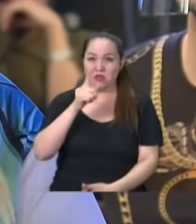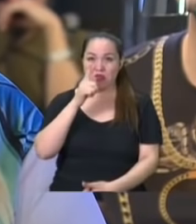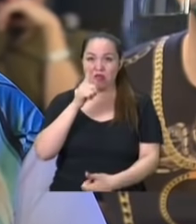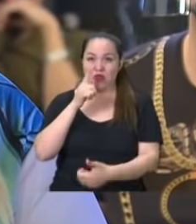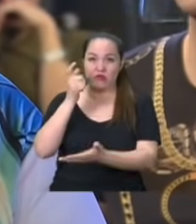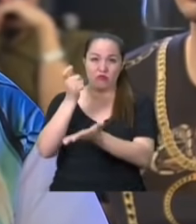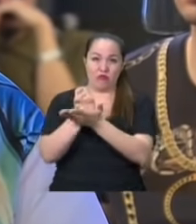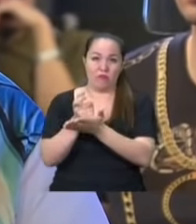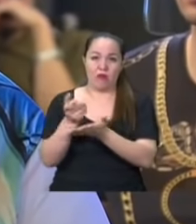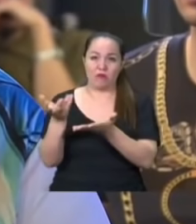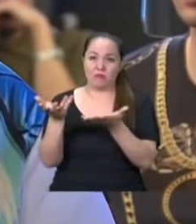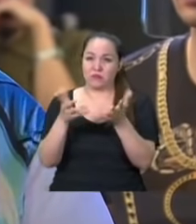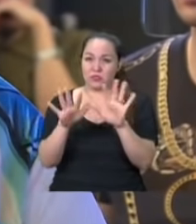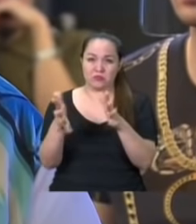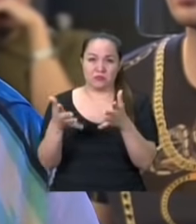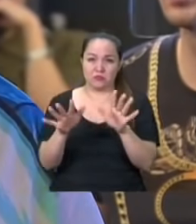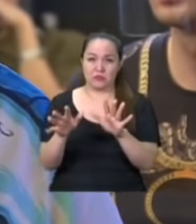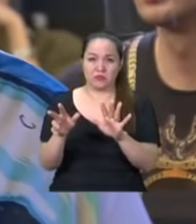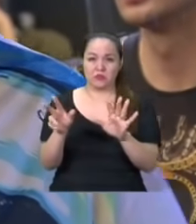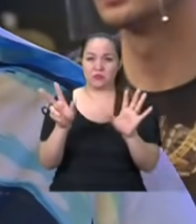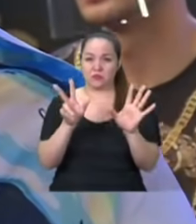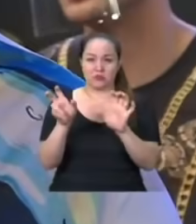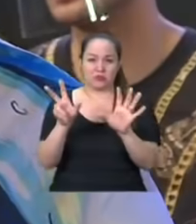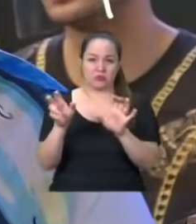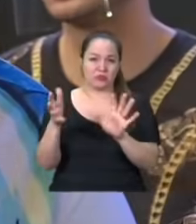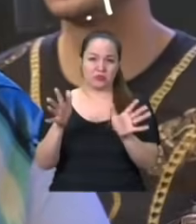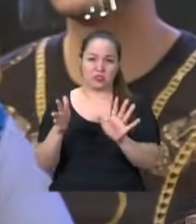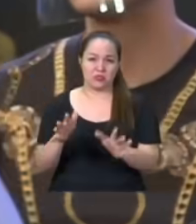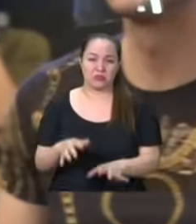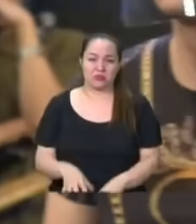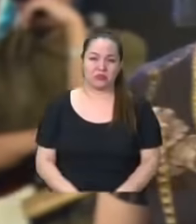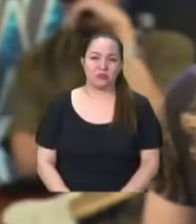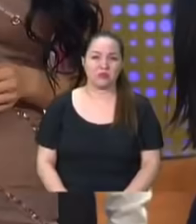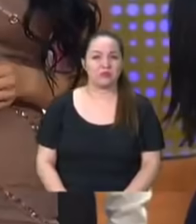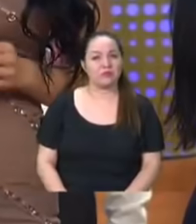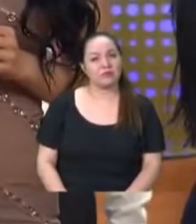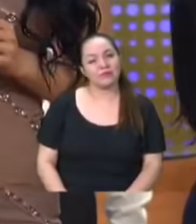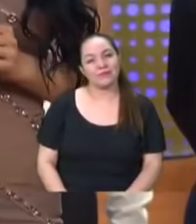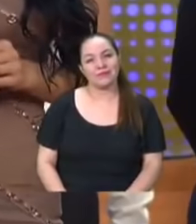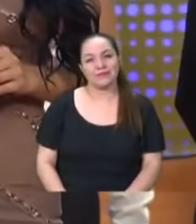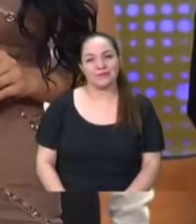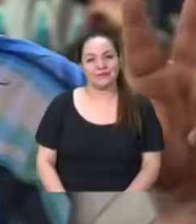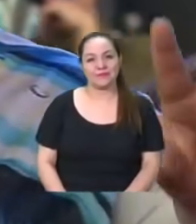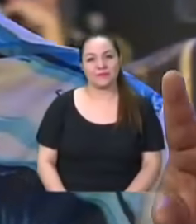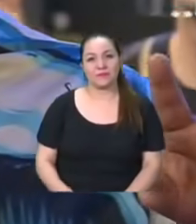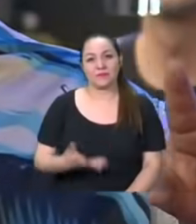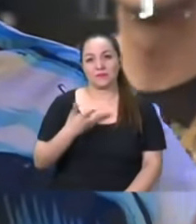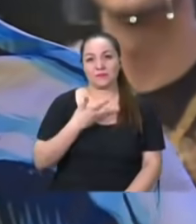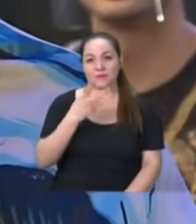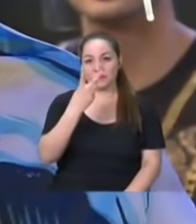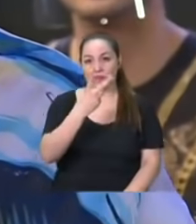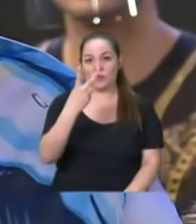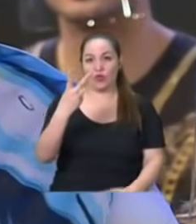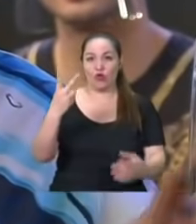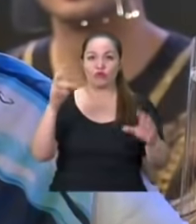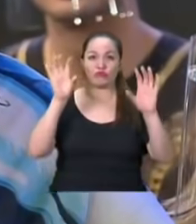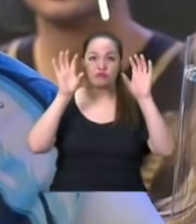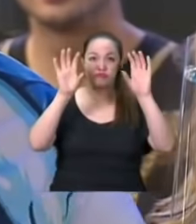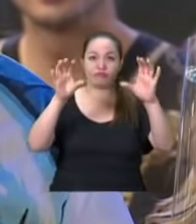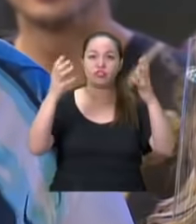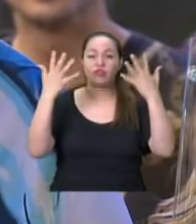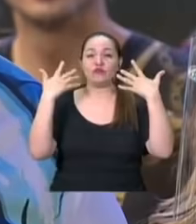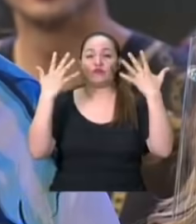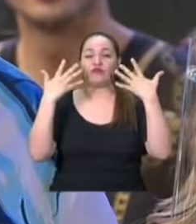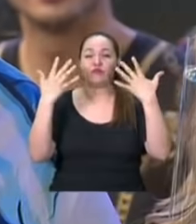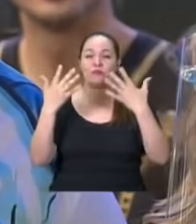de 787 pesos con 50 centavos. ¿Cuántos climas? No. Tengo 2 climas, pero ahorita pues con